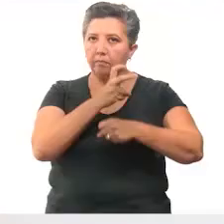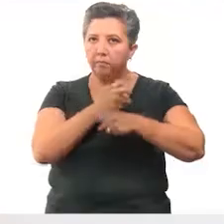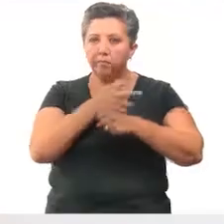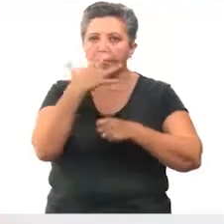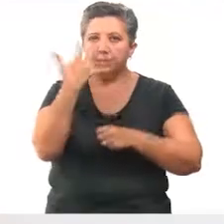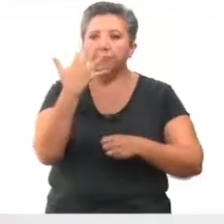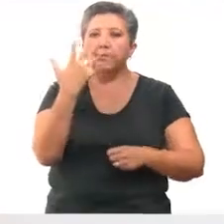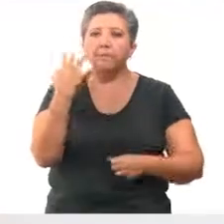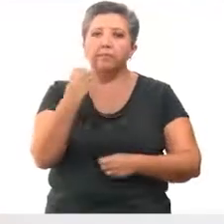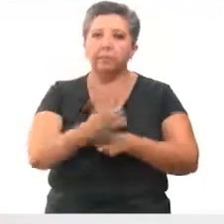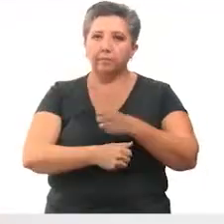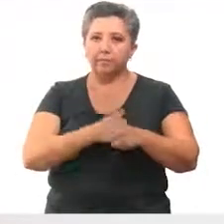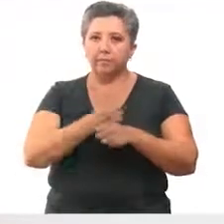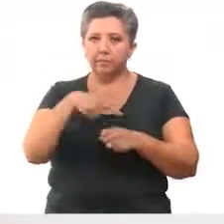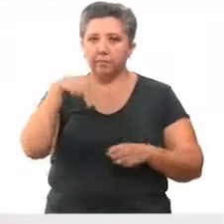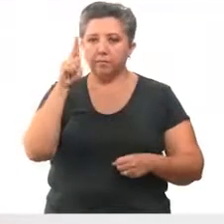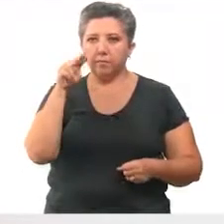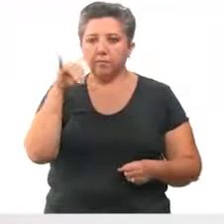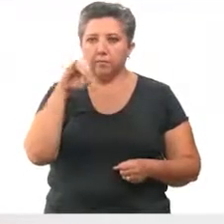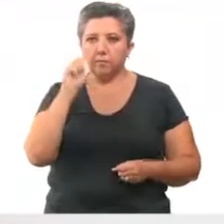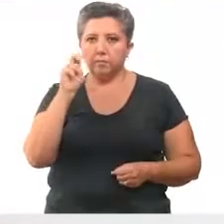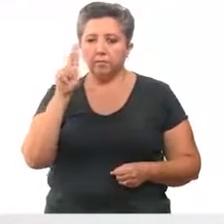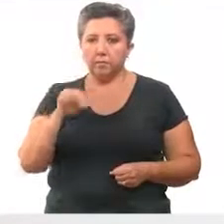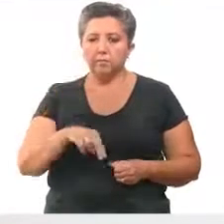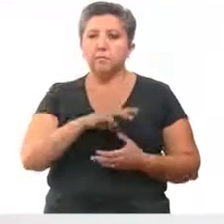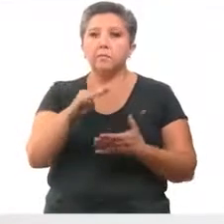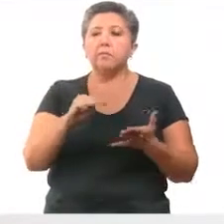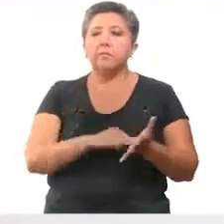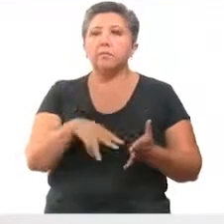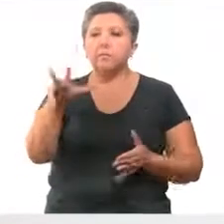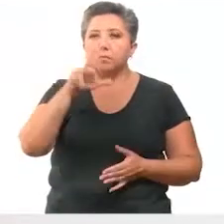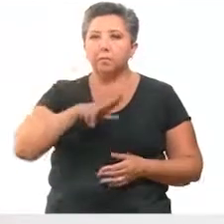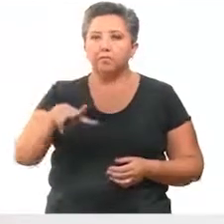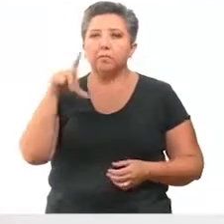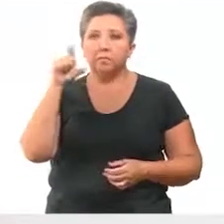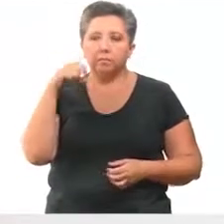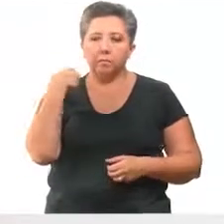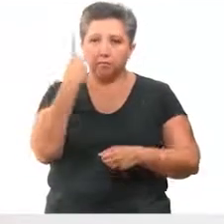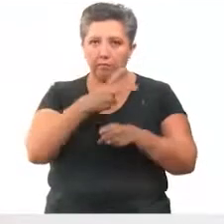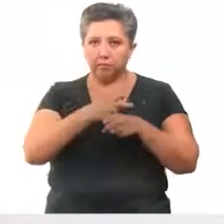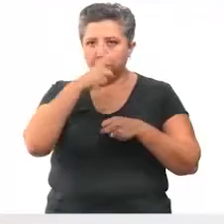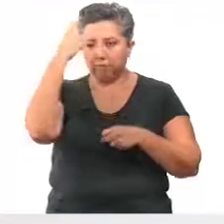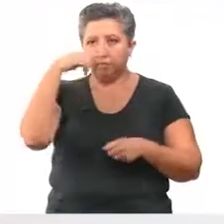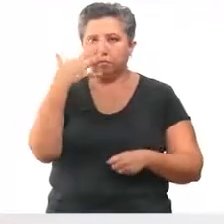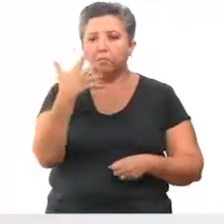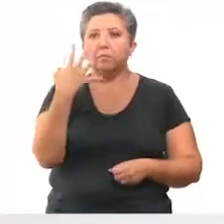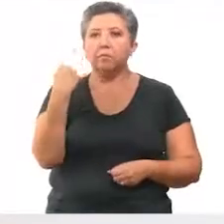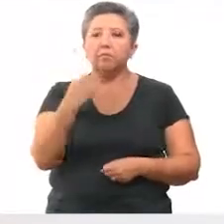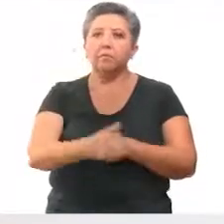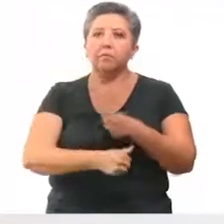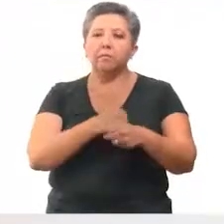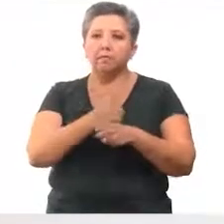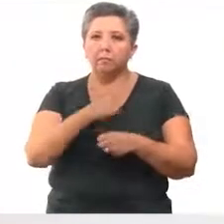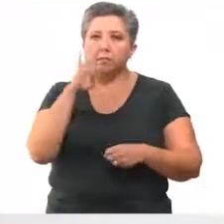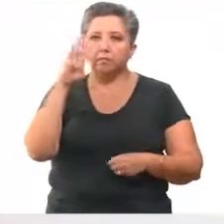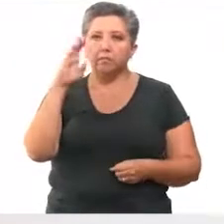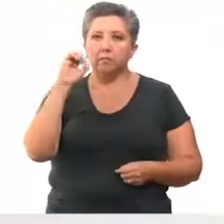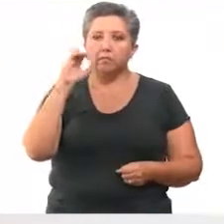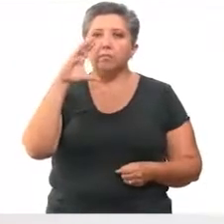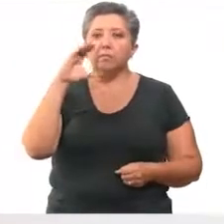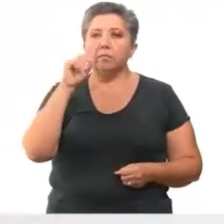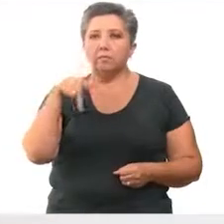de 50 a 59 años en Canacín y Mérida. Martes 20, aplicación de segunda dosis para 50 a 59 años en